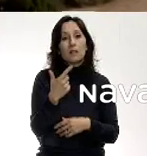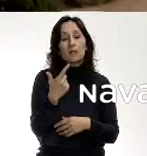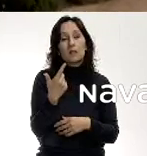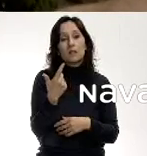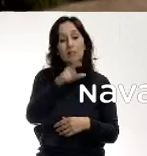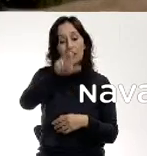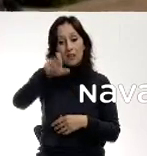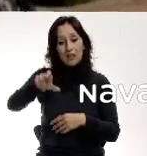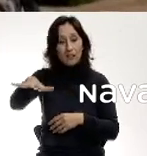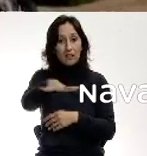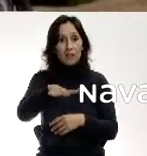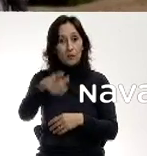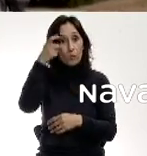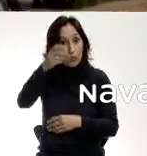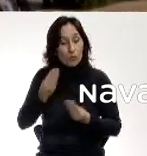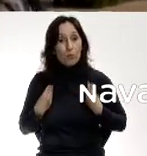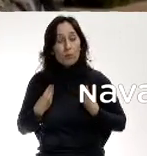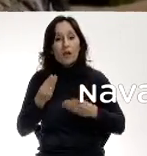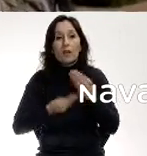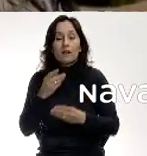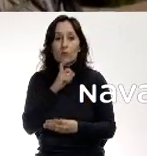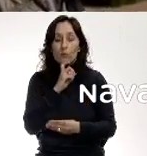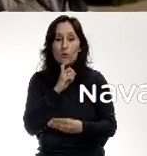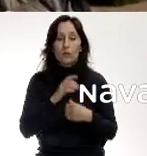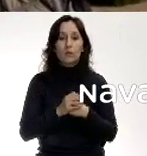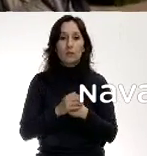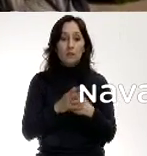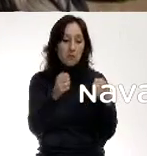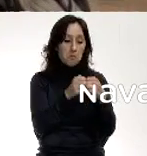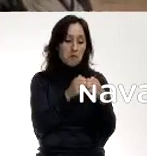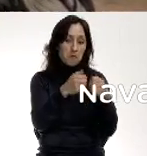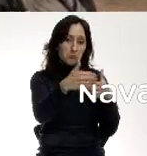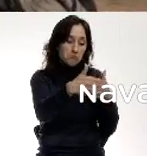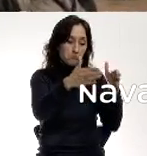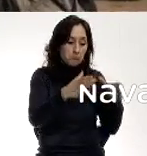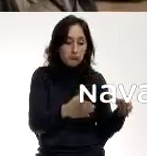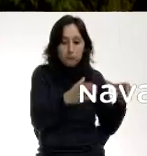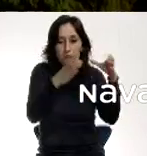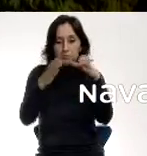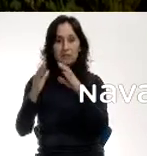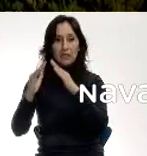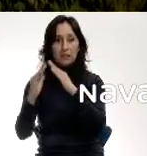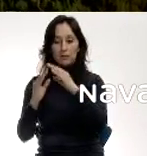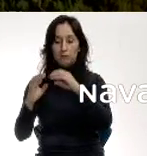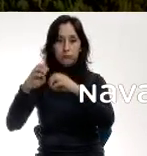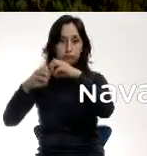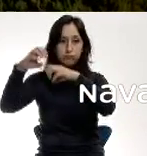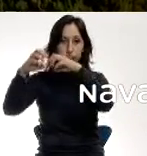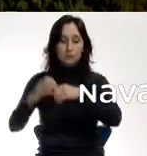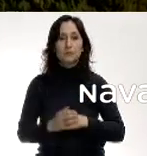parte de los habitantes del pueblo es ir cogiendo una piedra regular para utilizarlas en sus propias casas.